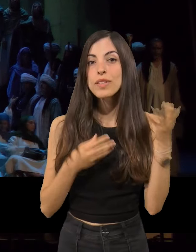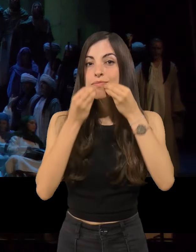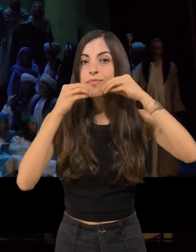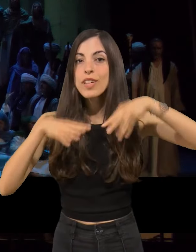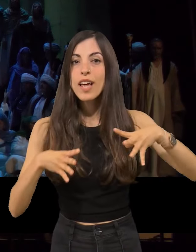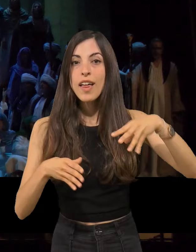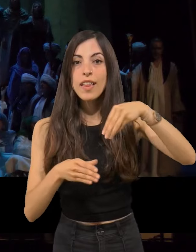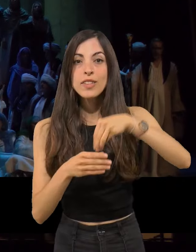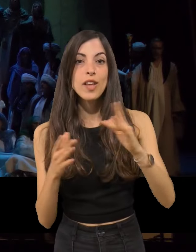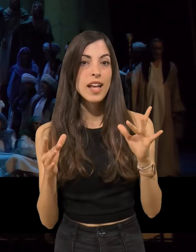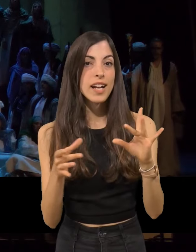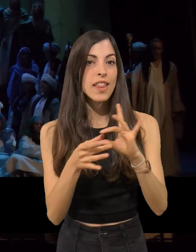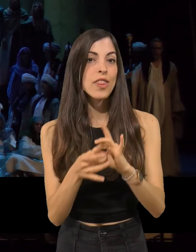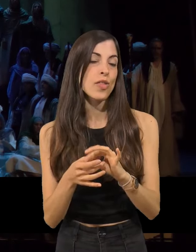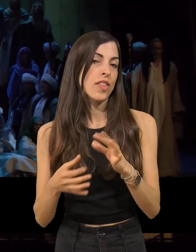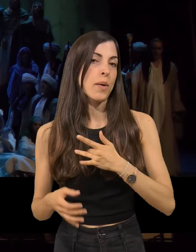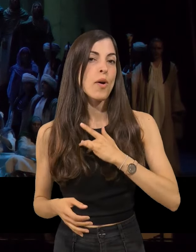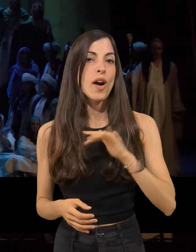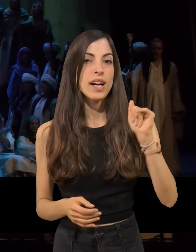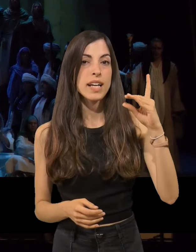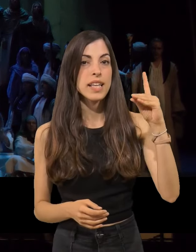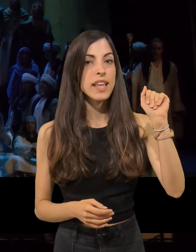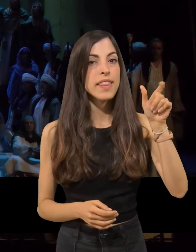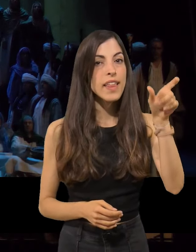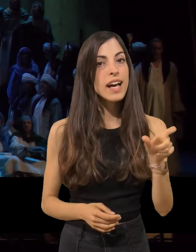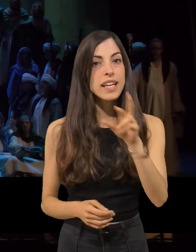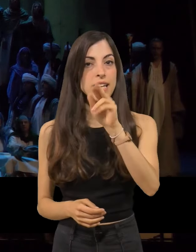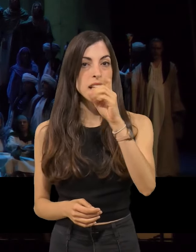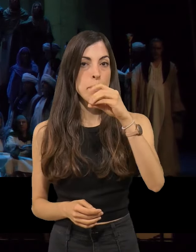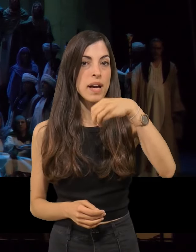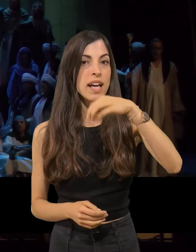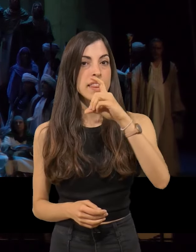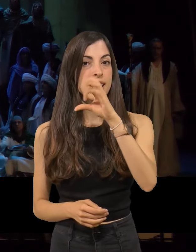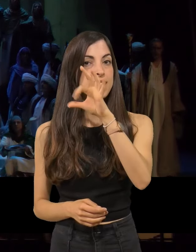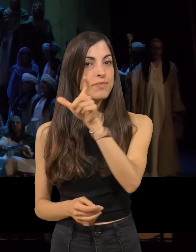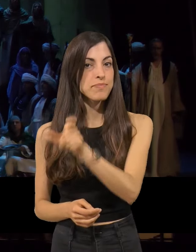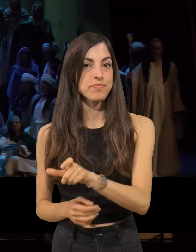La ópera cuenta la historia de amor entre Aida y Radamés.